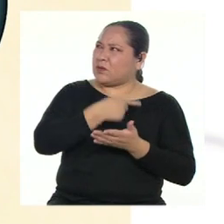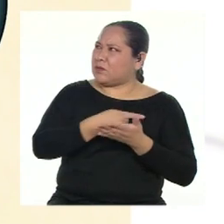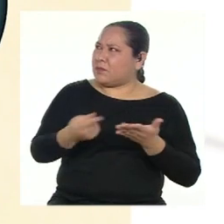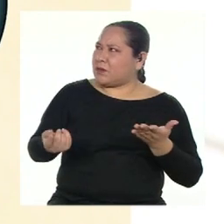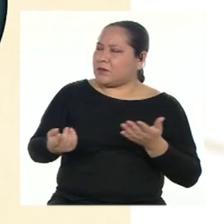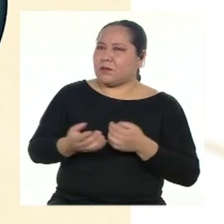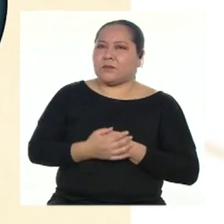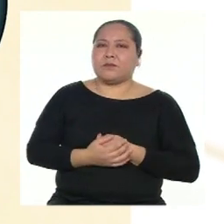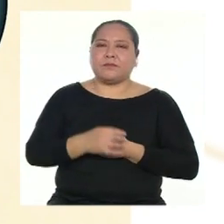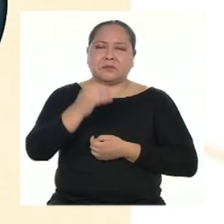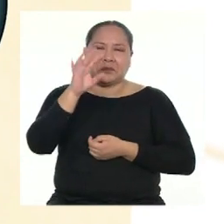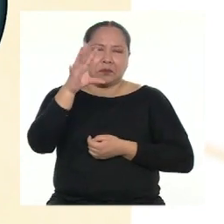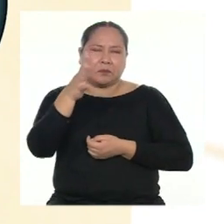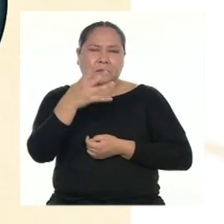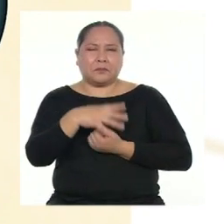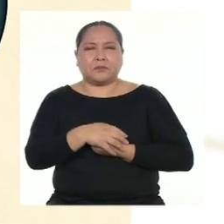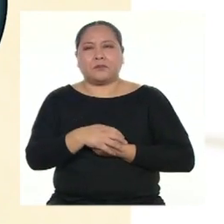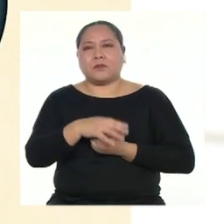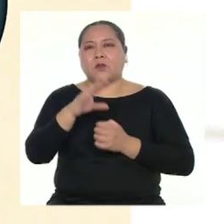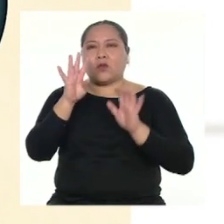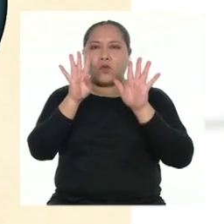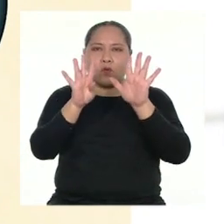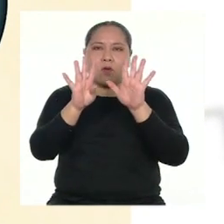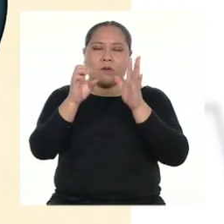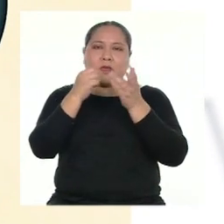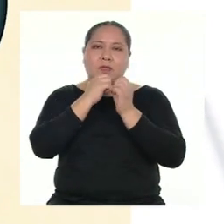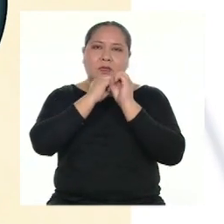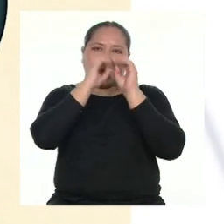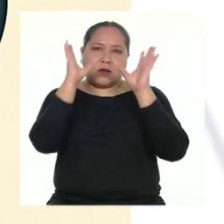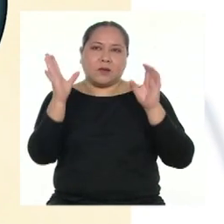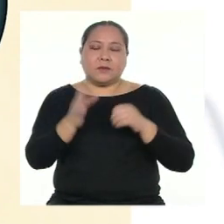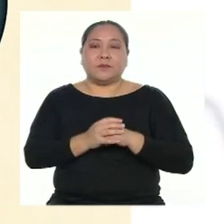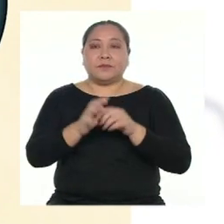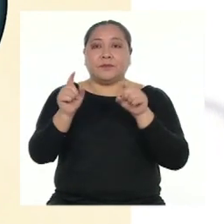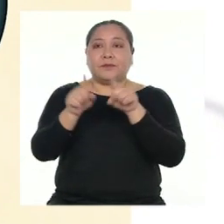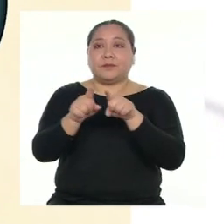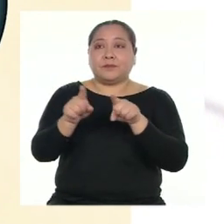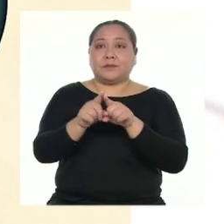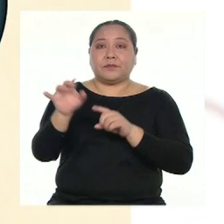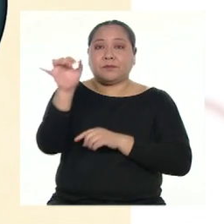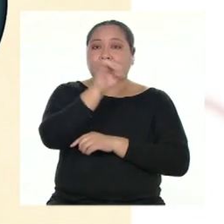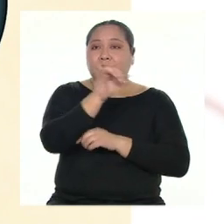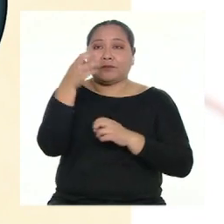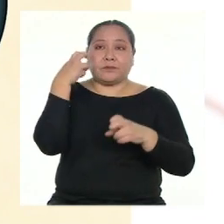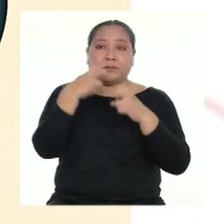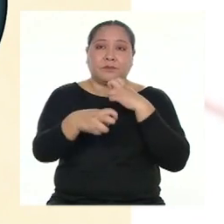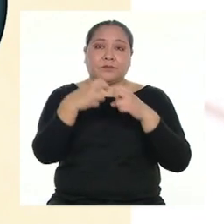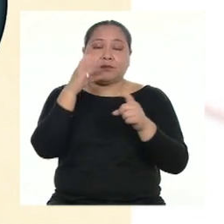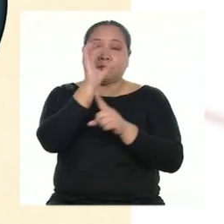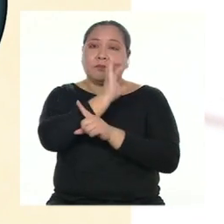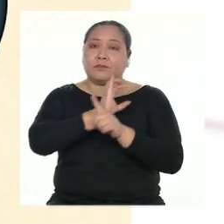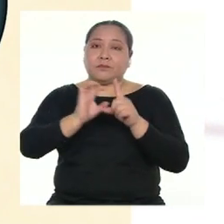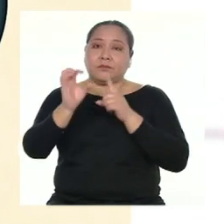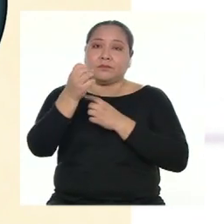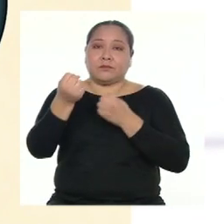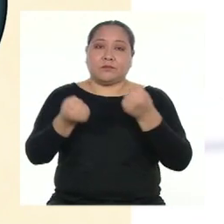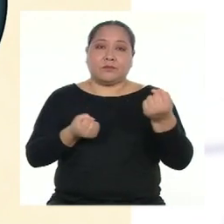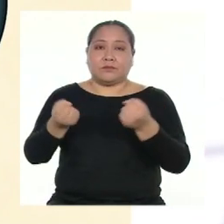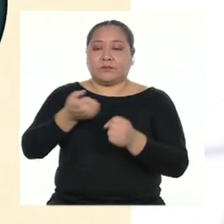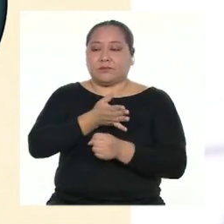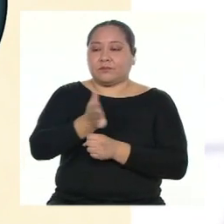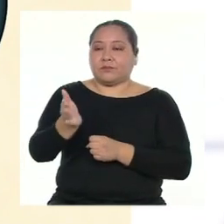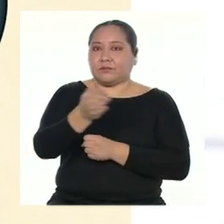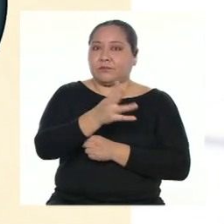¿verdad? Aproximadamente 9 días. También tienen el mismo problema de cultura vial que vimos